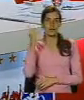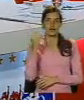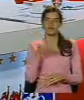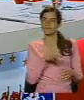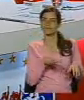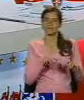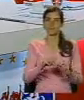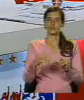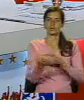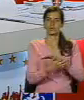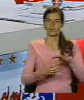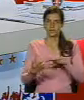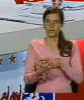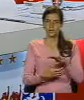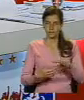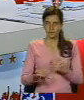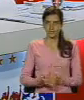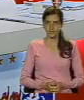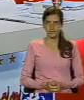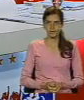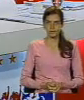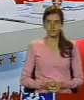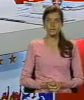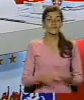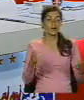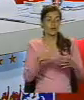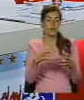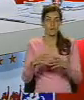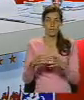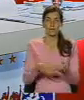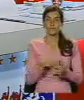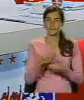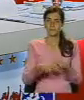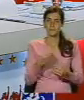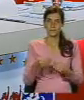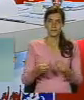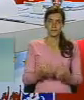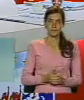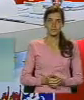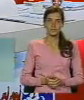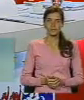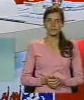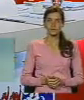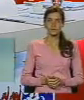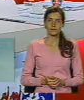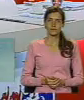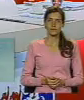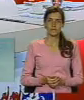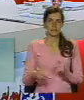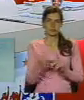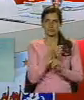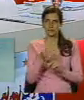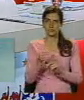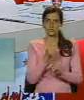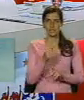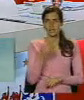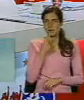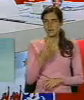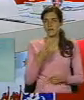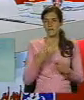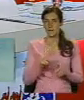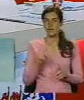propiciar situaciones irregulares. Estos grupos propician que se les agreda. Sin embargo,